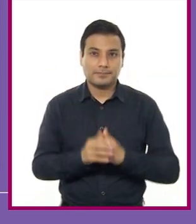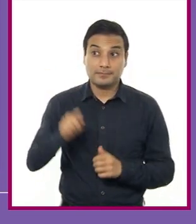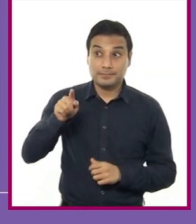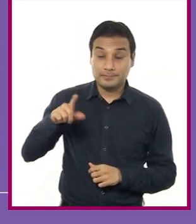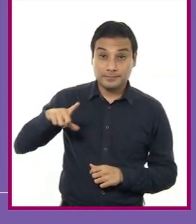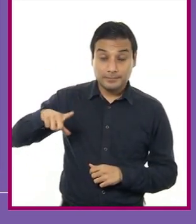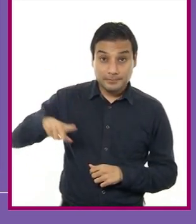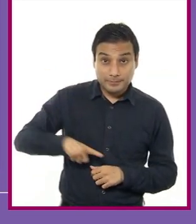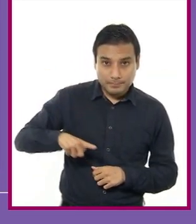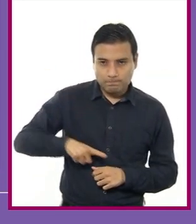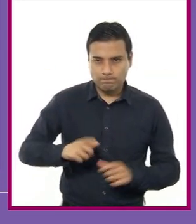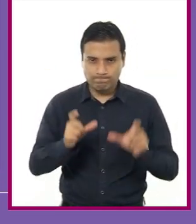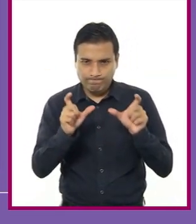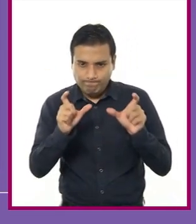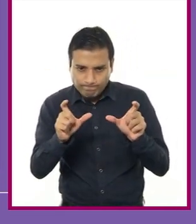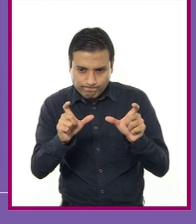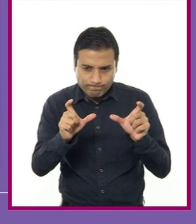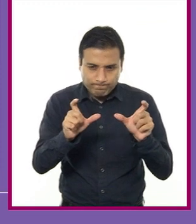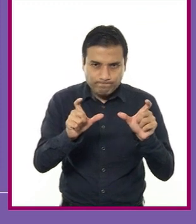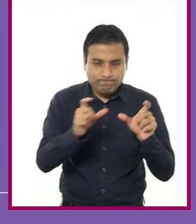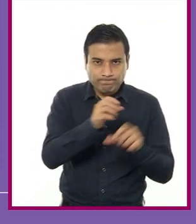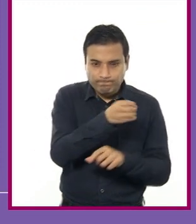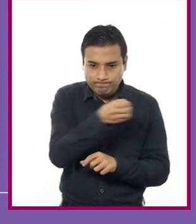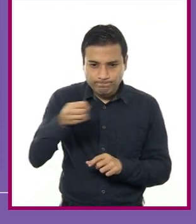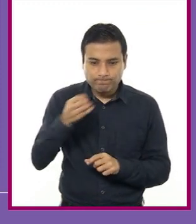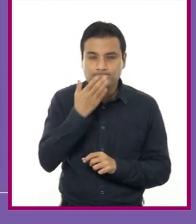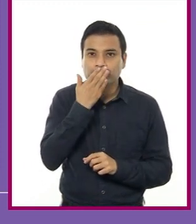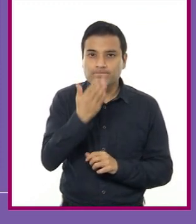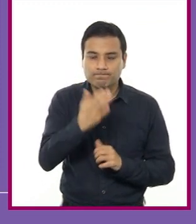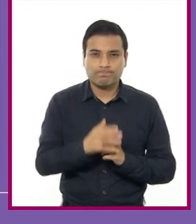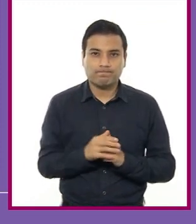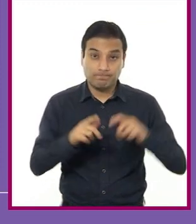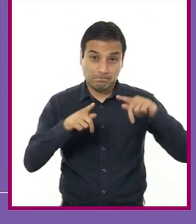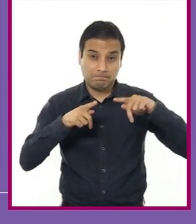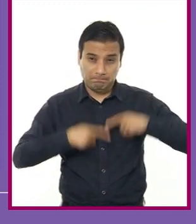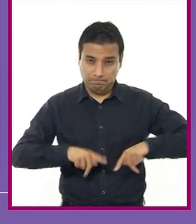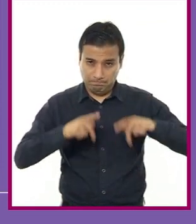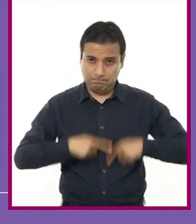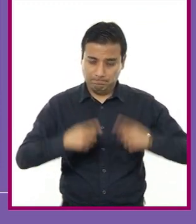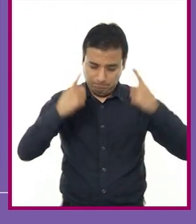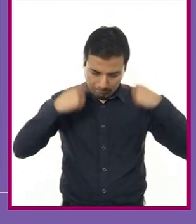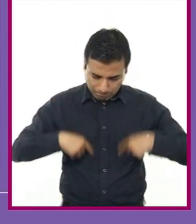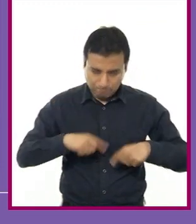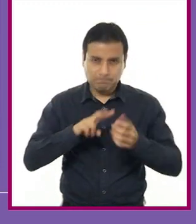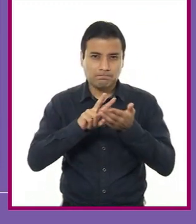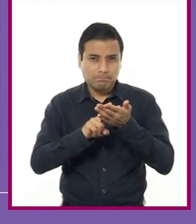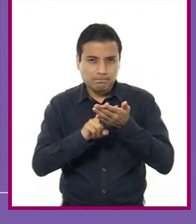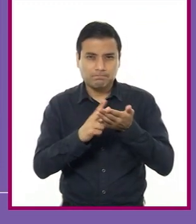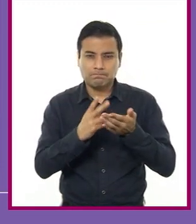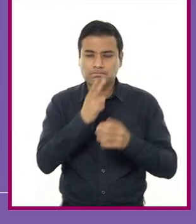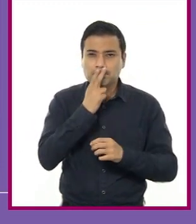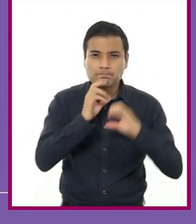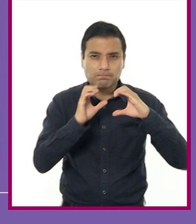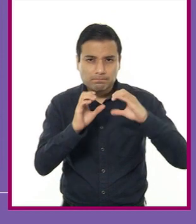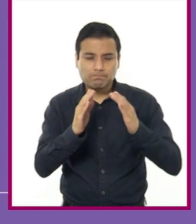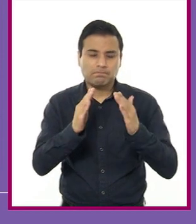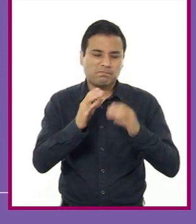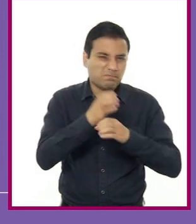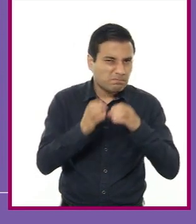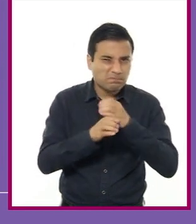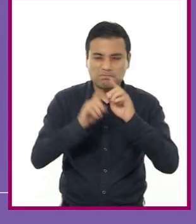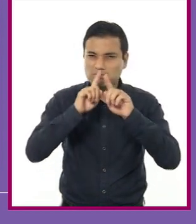para mantener el orden, generar confianza al garantizar la protección de las personas y de sus bienes, hacer cumplir las leyes que norman la